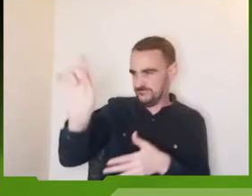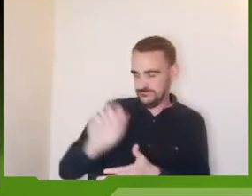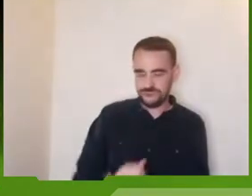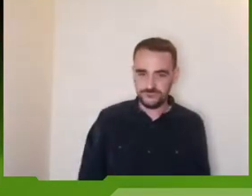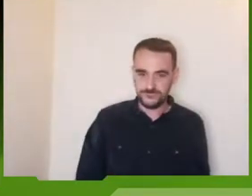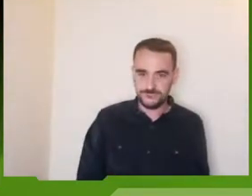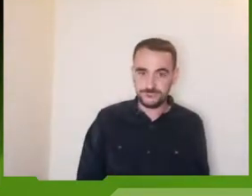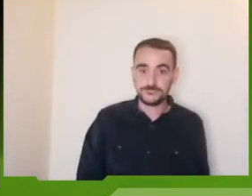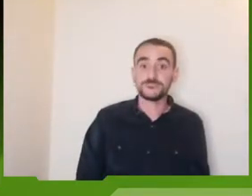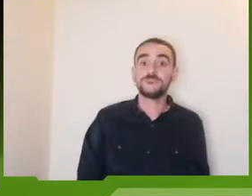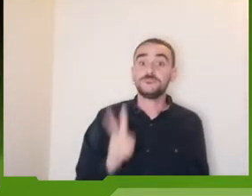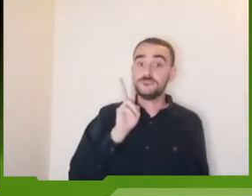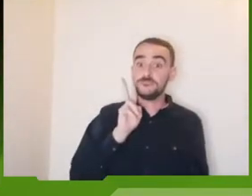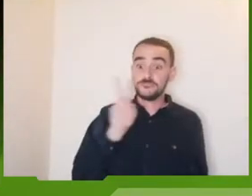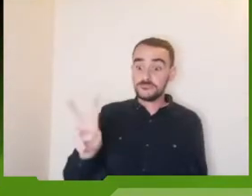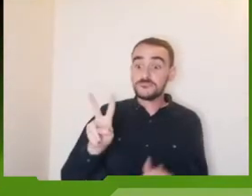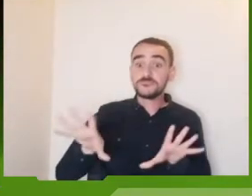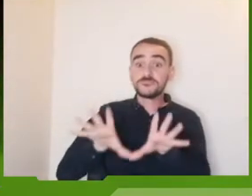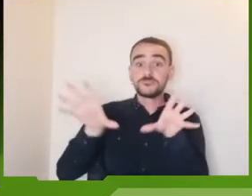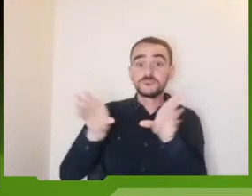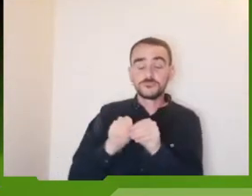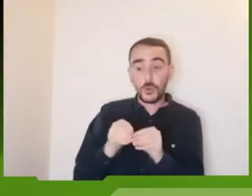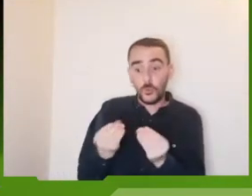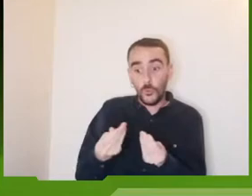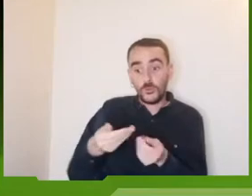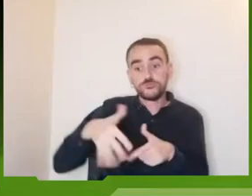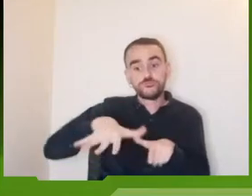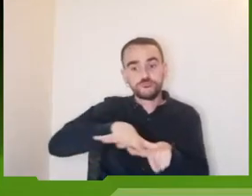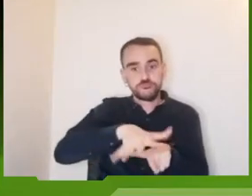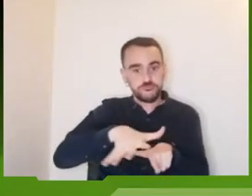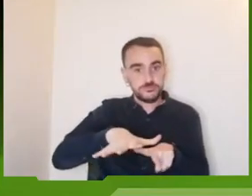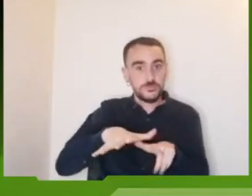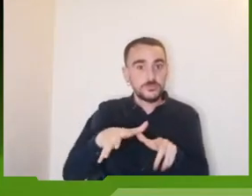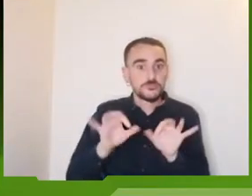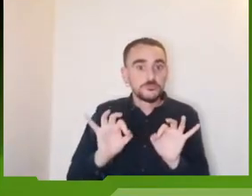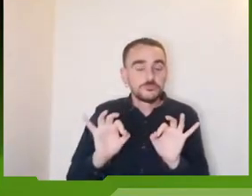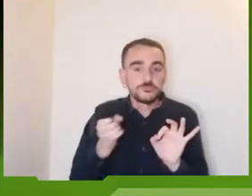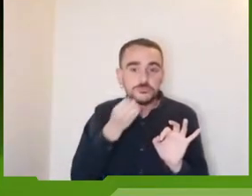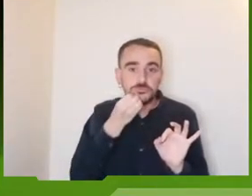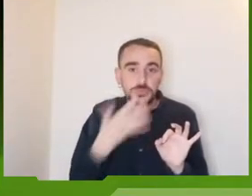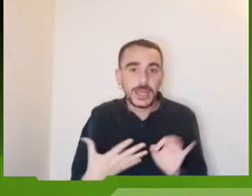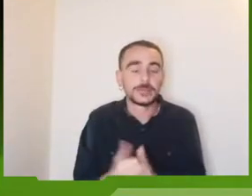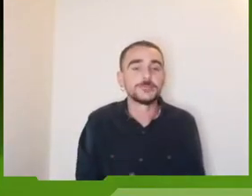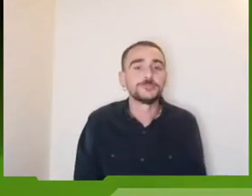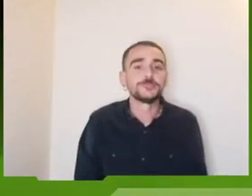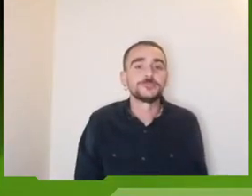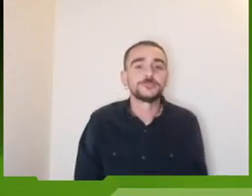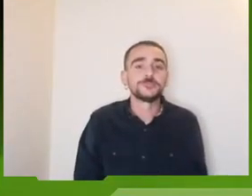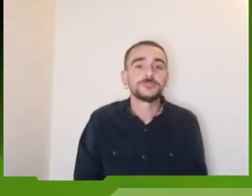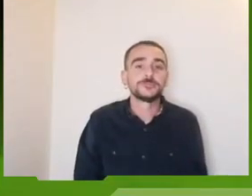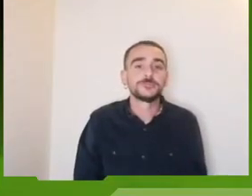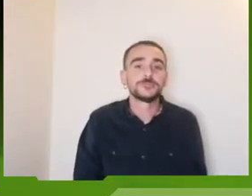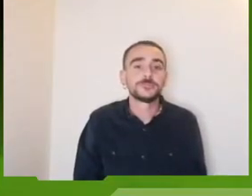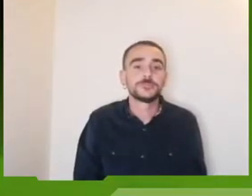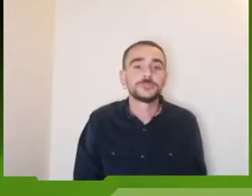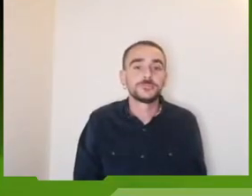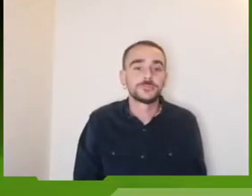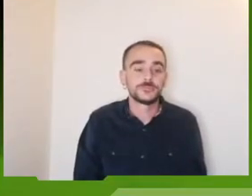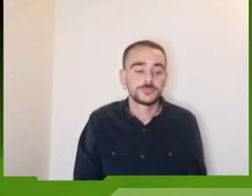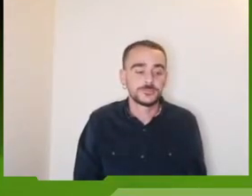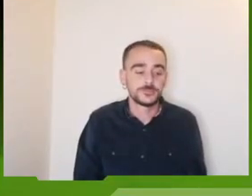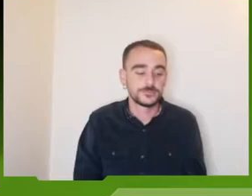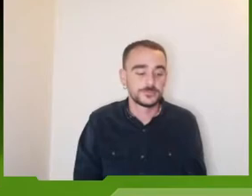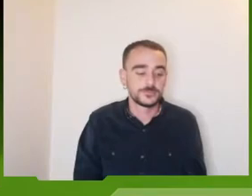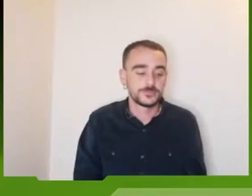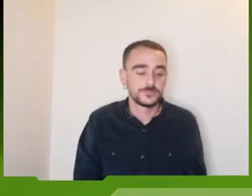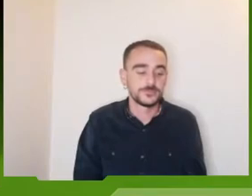queda. Me han quedado muy espesas ya. Y voy a hacer el truquito de